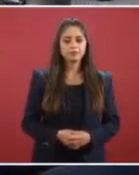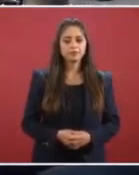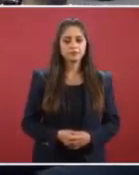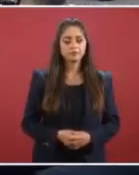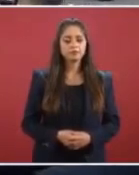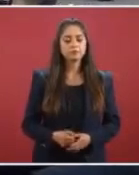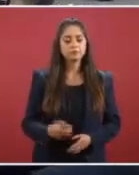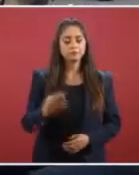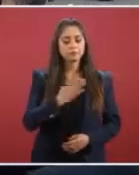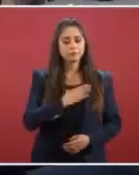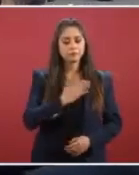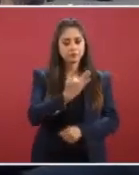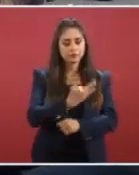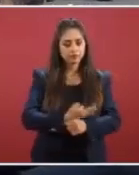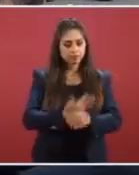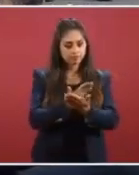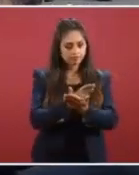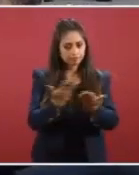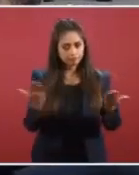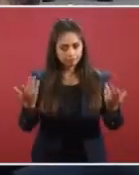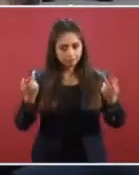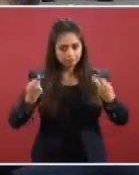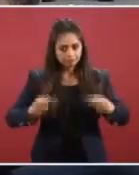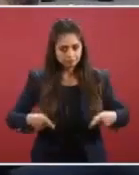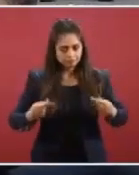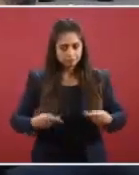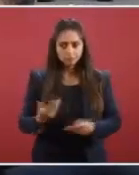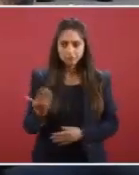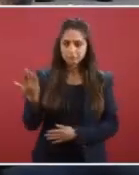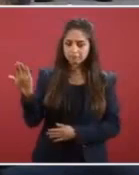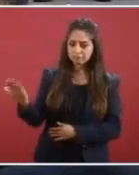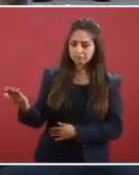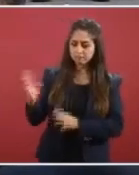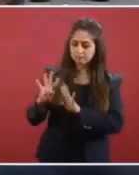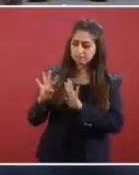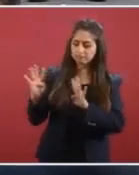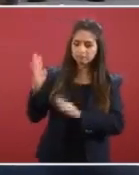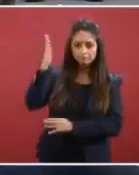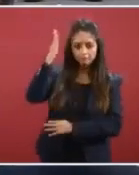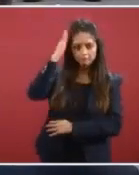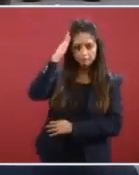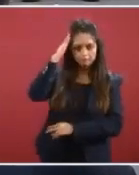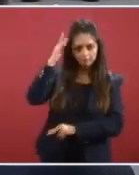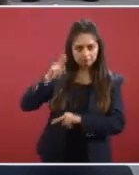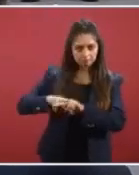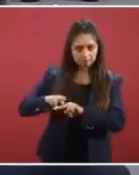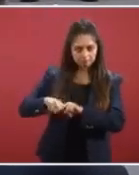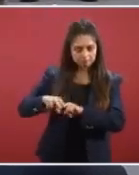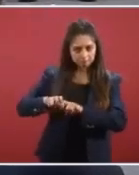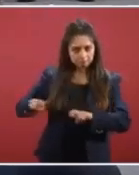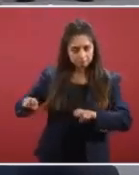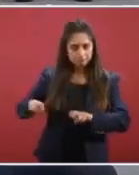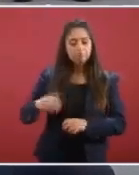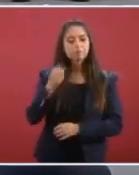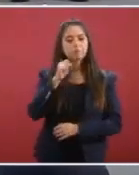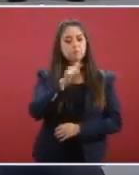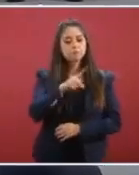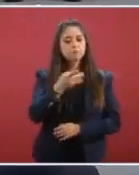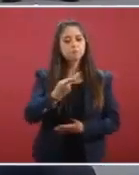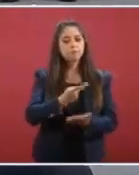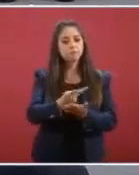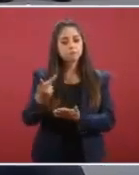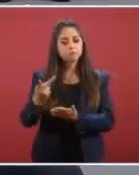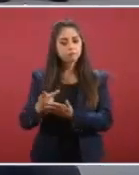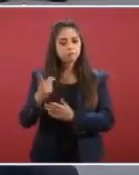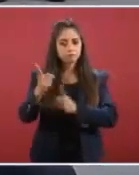Buenas tardes a todos los presentes, a nuestro estimado presidium, a todos los galardonados, los atletas y